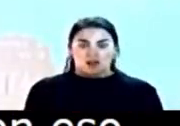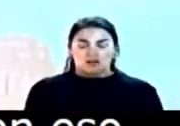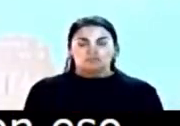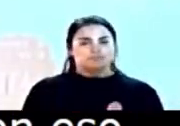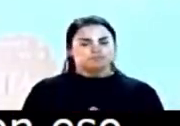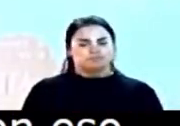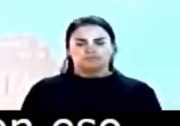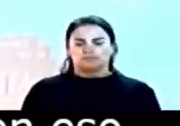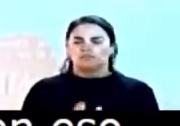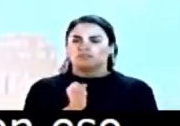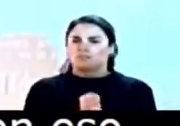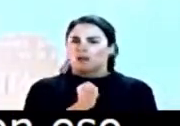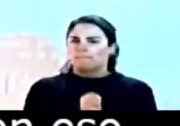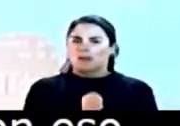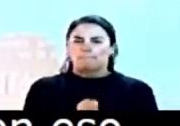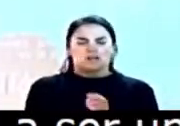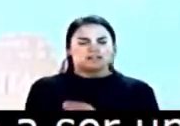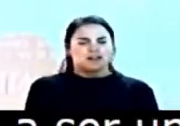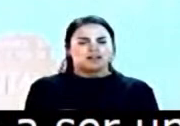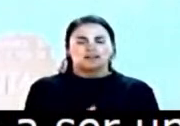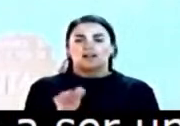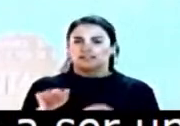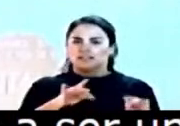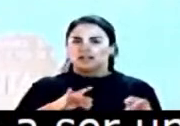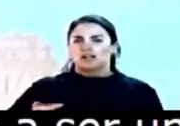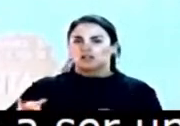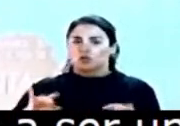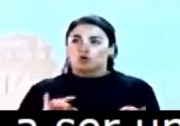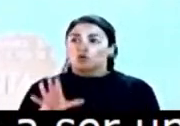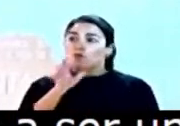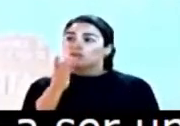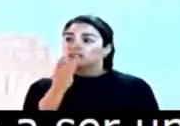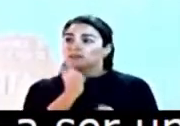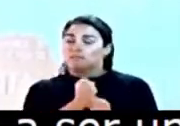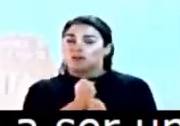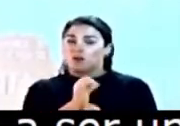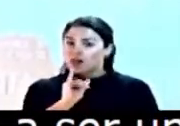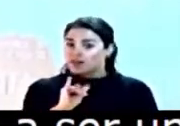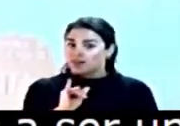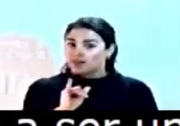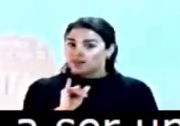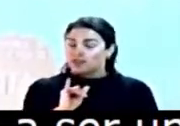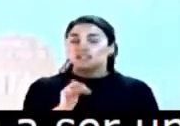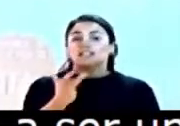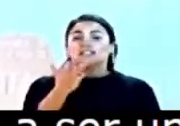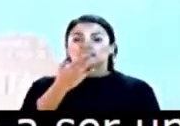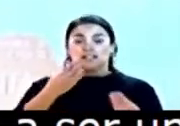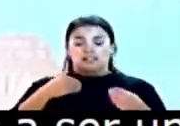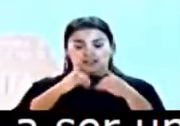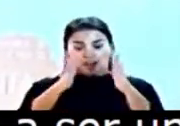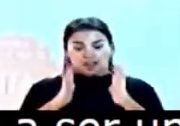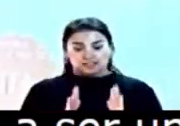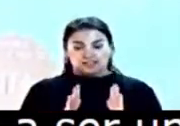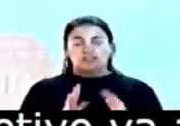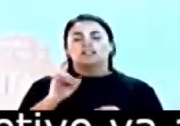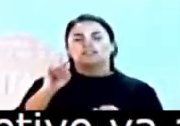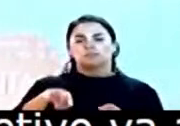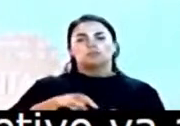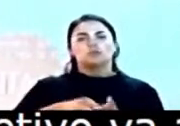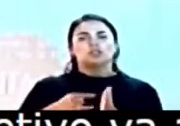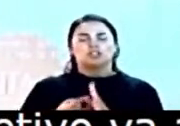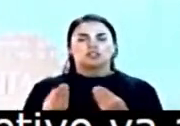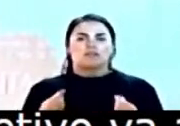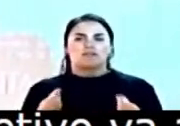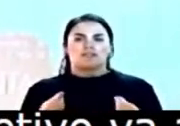seguir creando empleo en nuestra región. Porque si hay empleo y si hay vivienda, hay un proyecto de